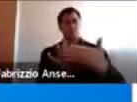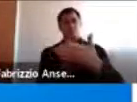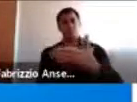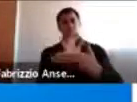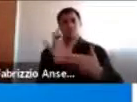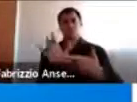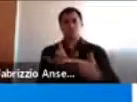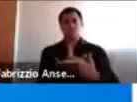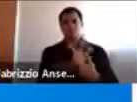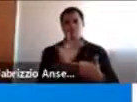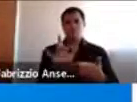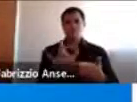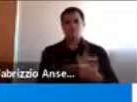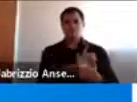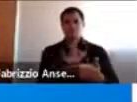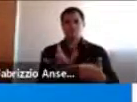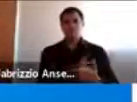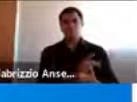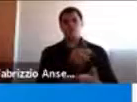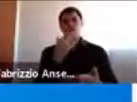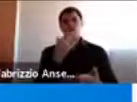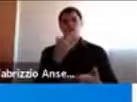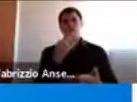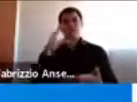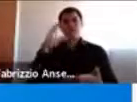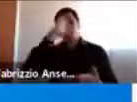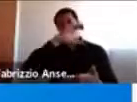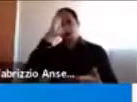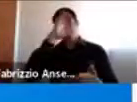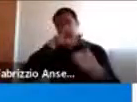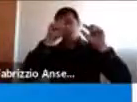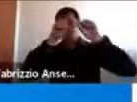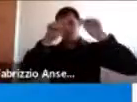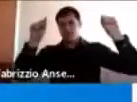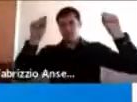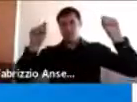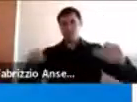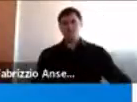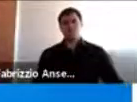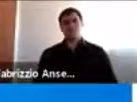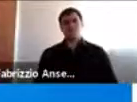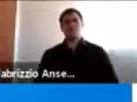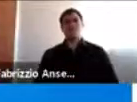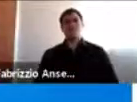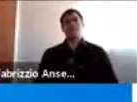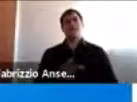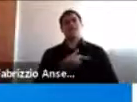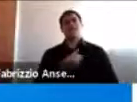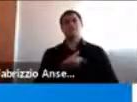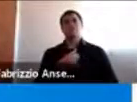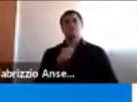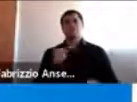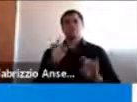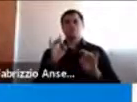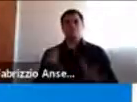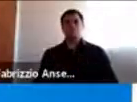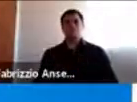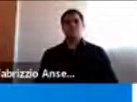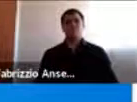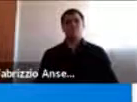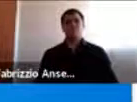o utilizando la barra de buscador aquí arriba e ingresando el nombre ahora